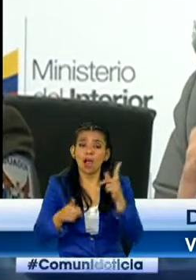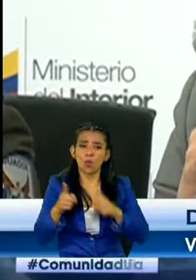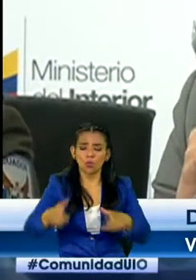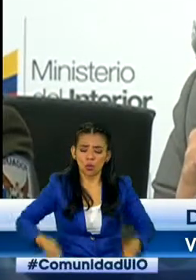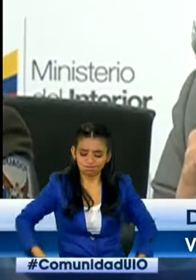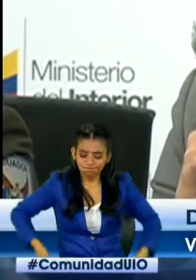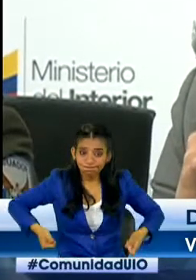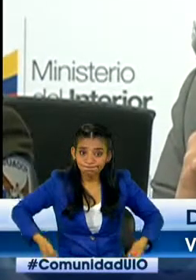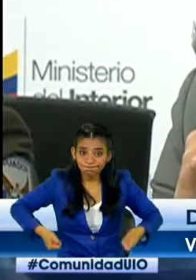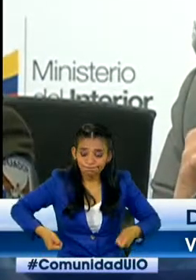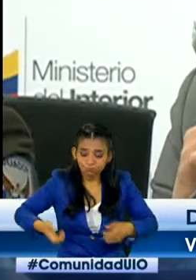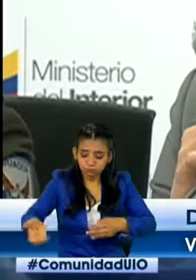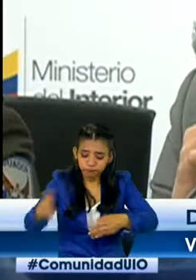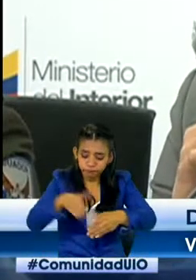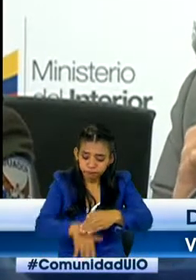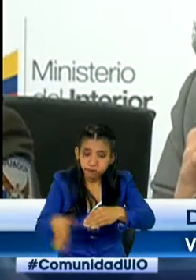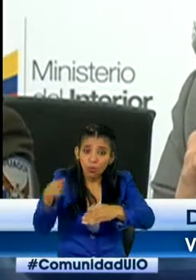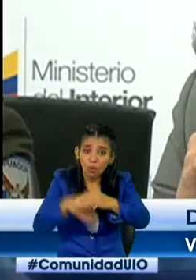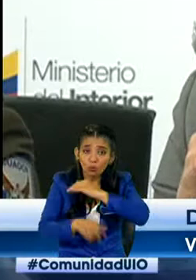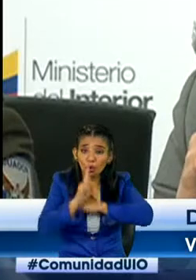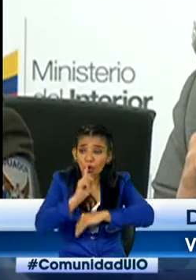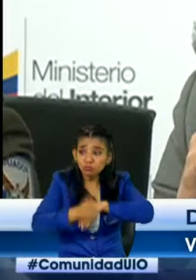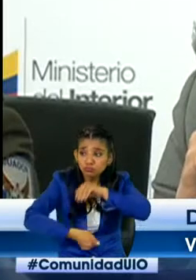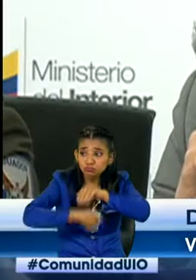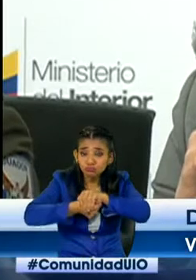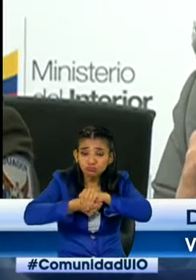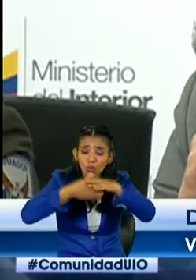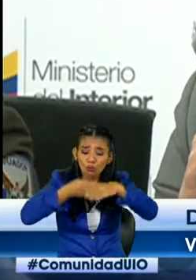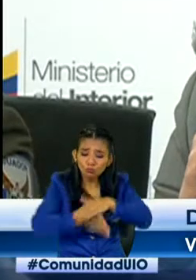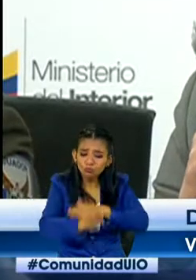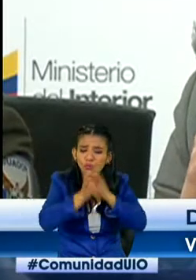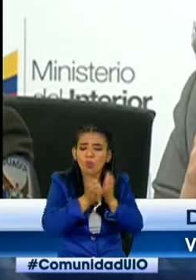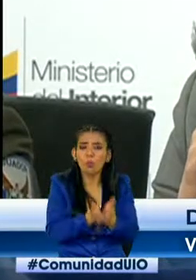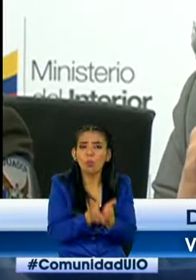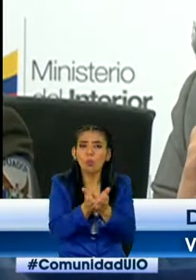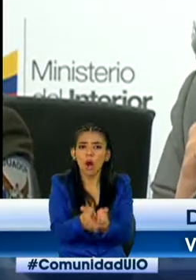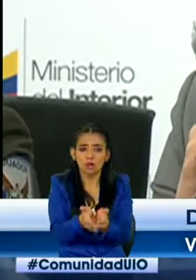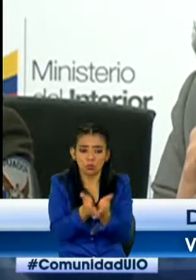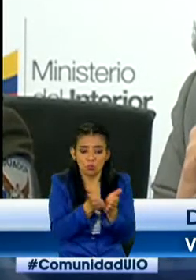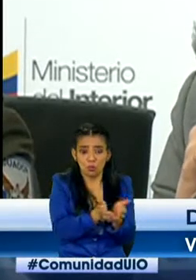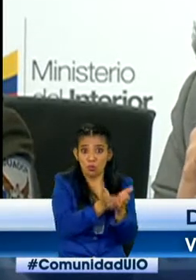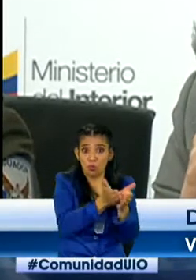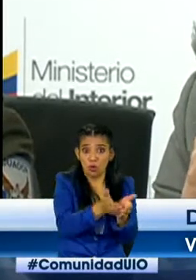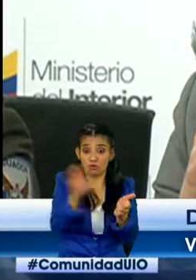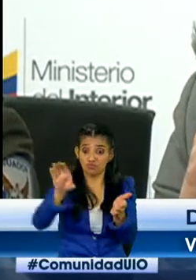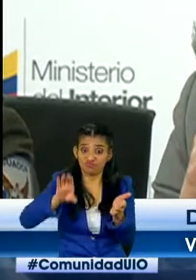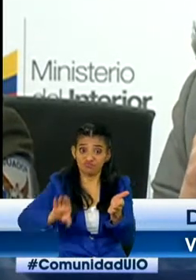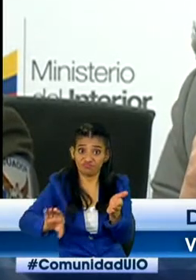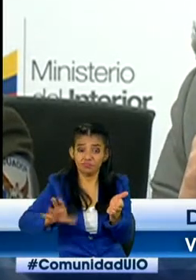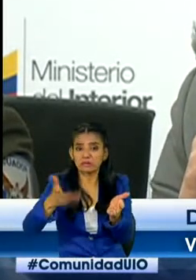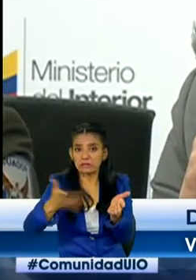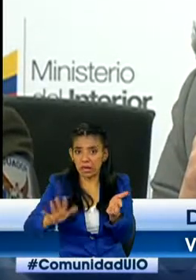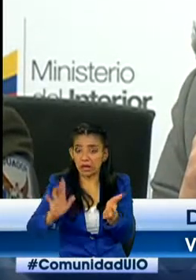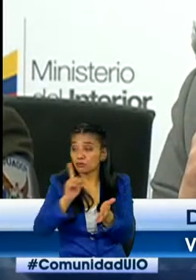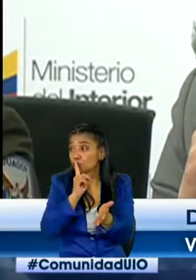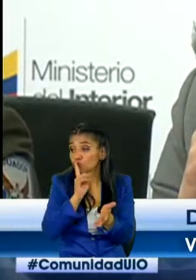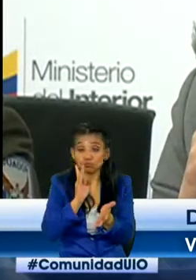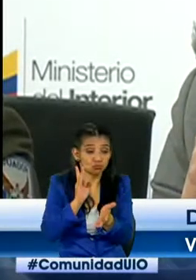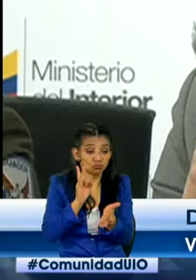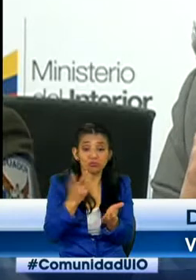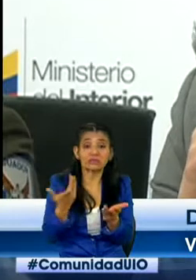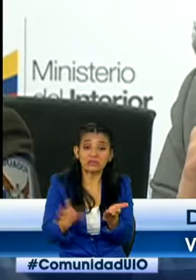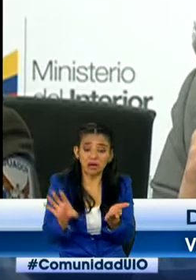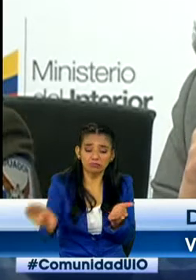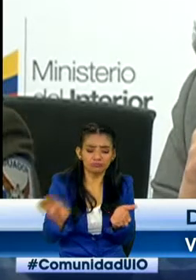tipo tulas y clandestinamente eran ingresados a los puertos. Luego de que se ingresaba a los puertos, esta droga